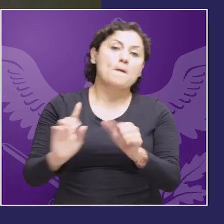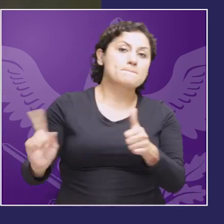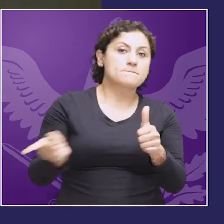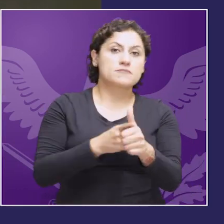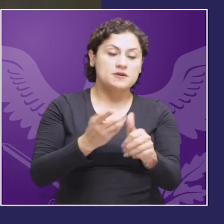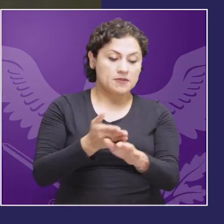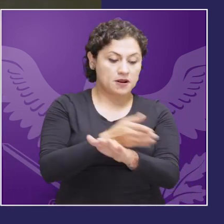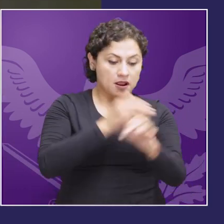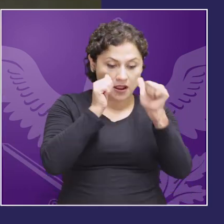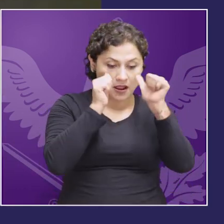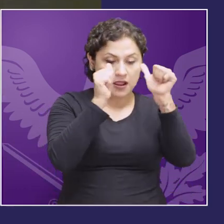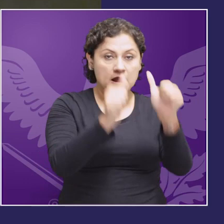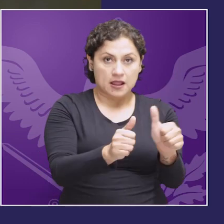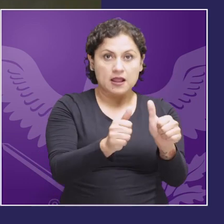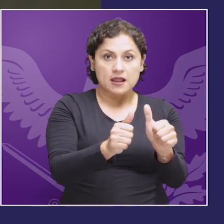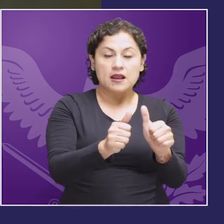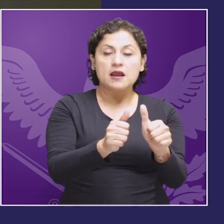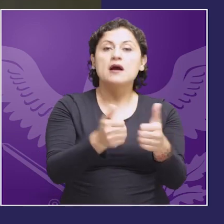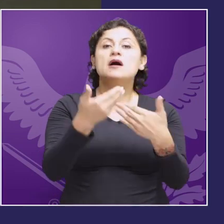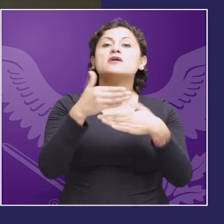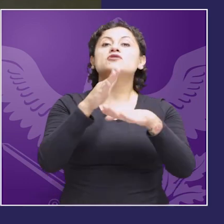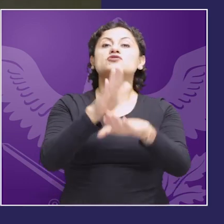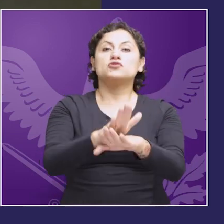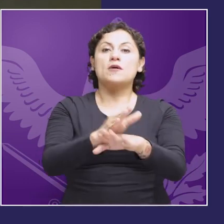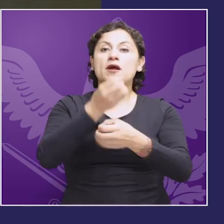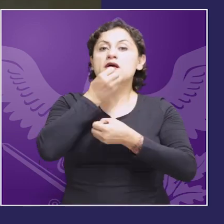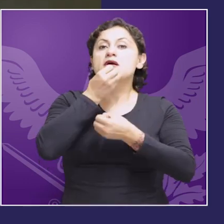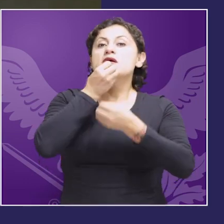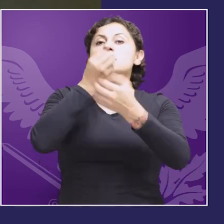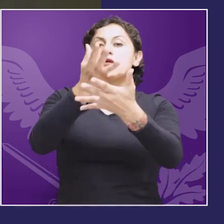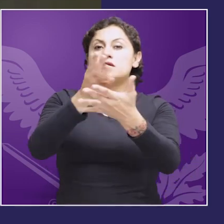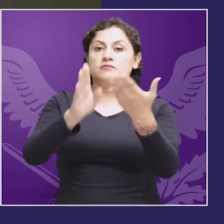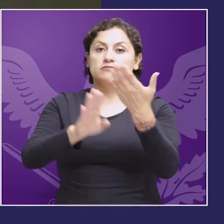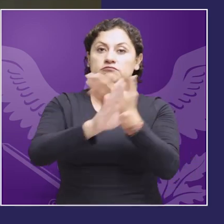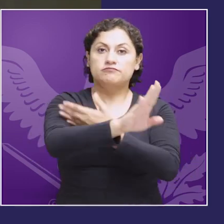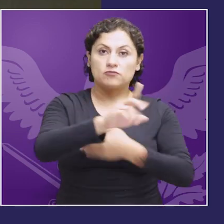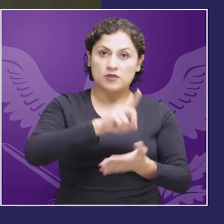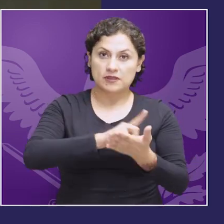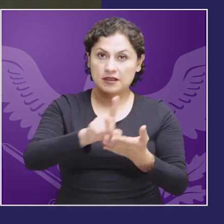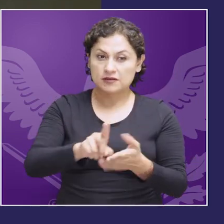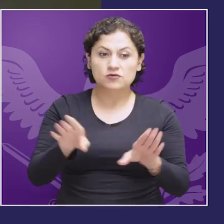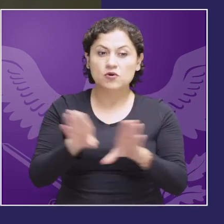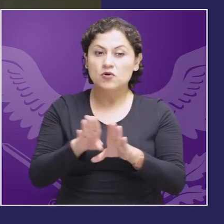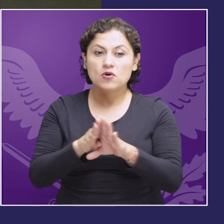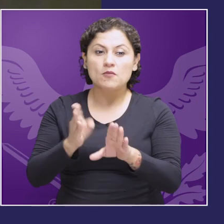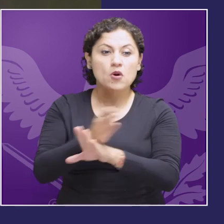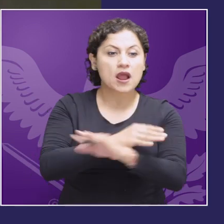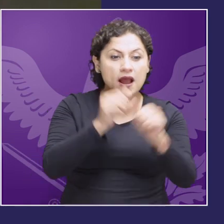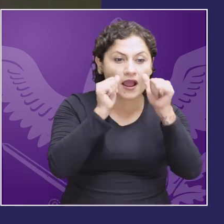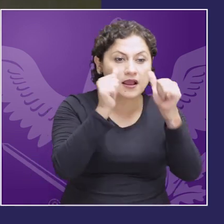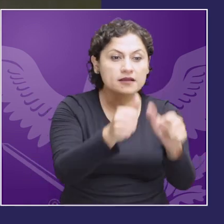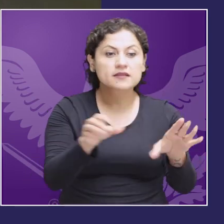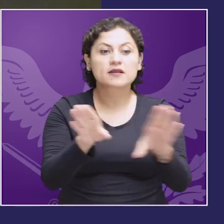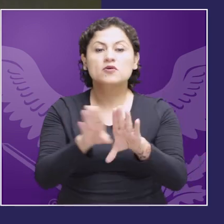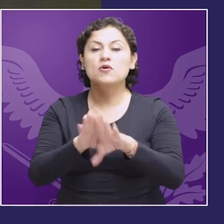dijiste que lo primero que hacían era una prevención como un discurso antiderechos, para los discursos antiderechos.